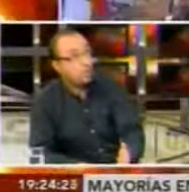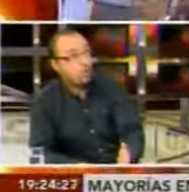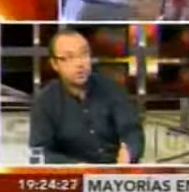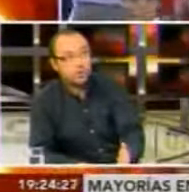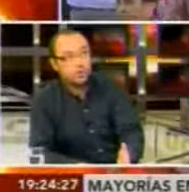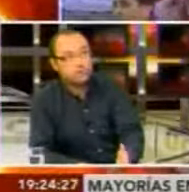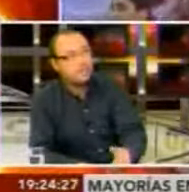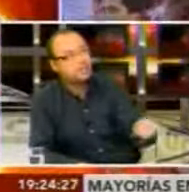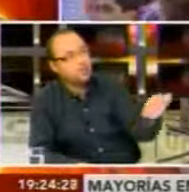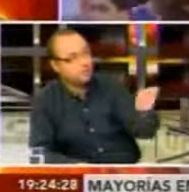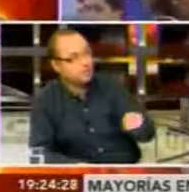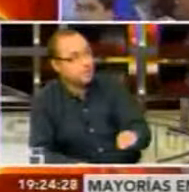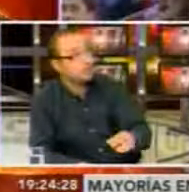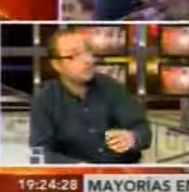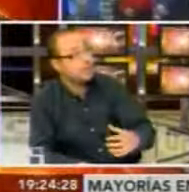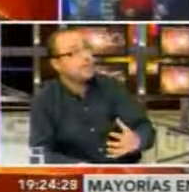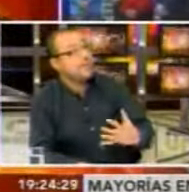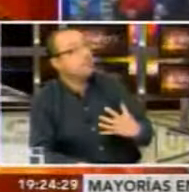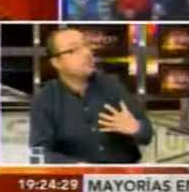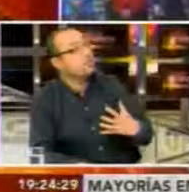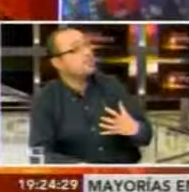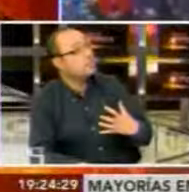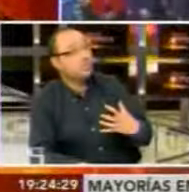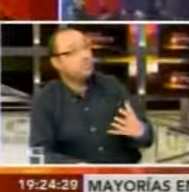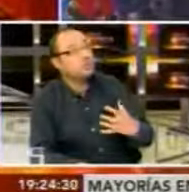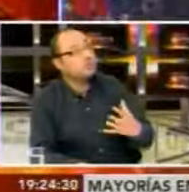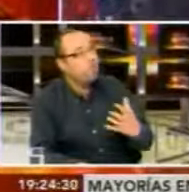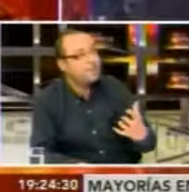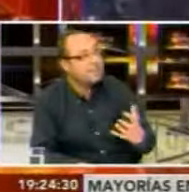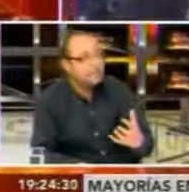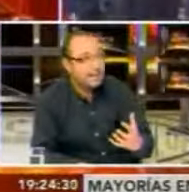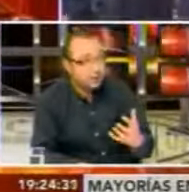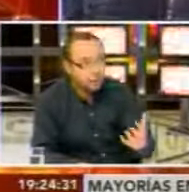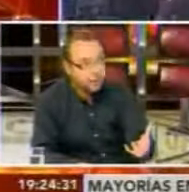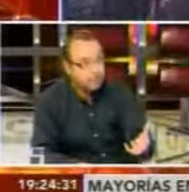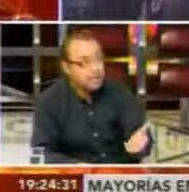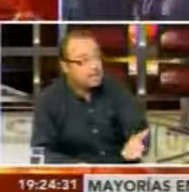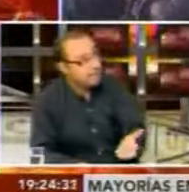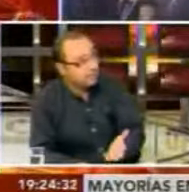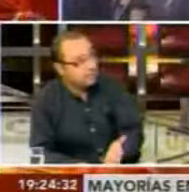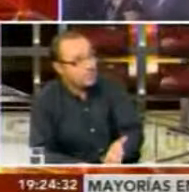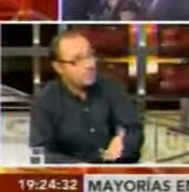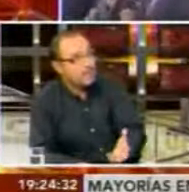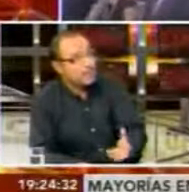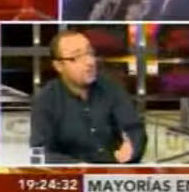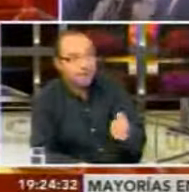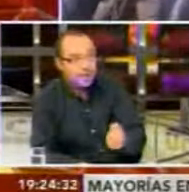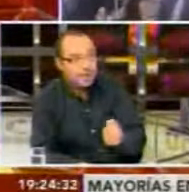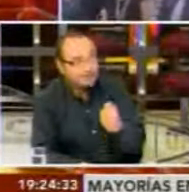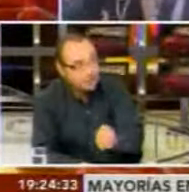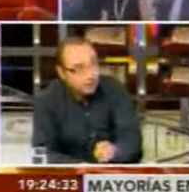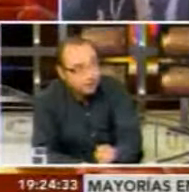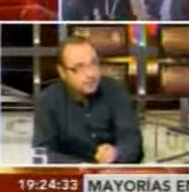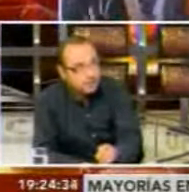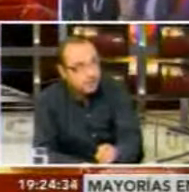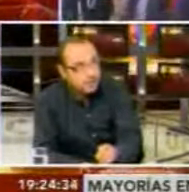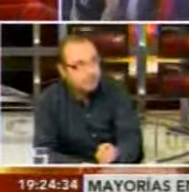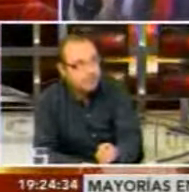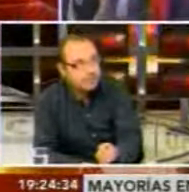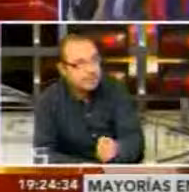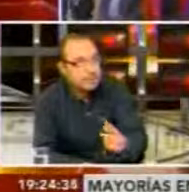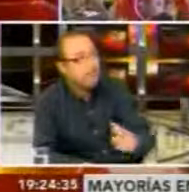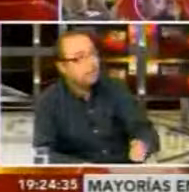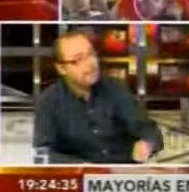del Transantiago y el movimiento estudiantil, la aprobación se da al suelo. O sea, ella no es inmune, no hay ningún presidente que lo sea. El gran problema es confiar demasiado en esa